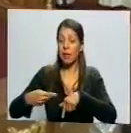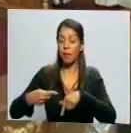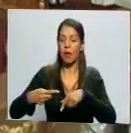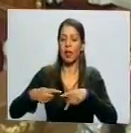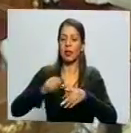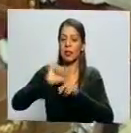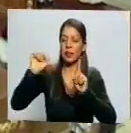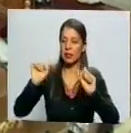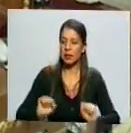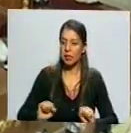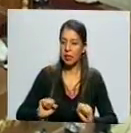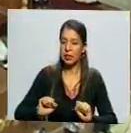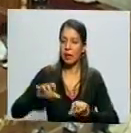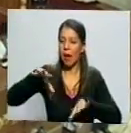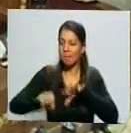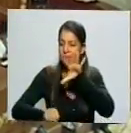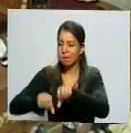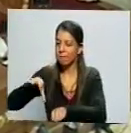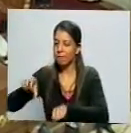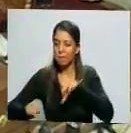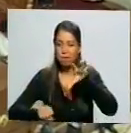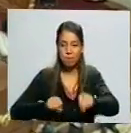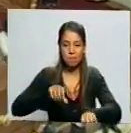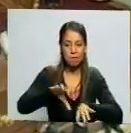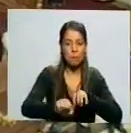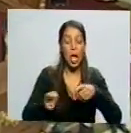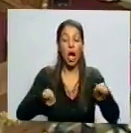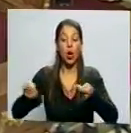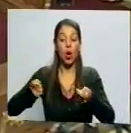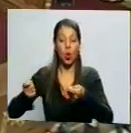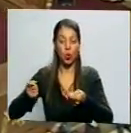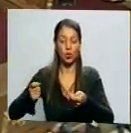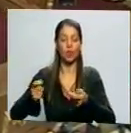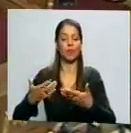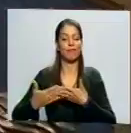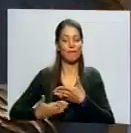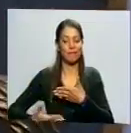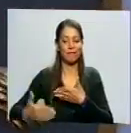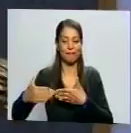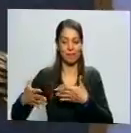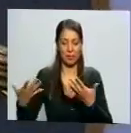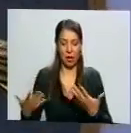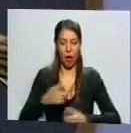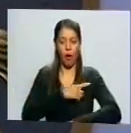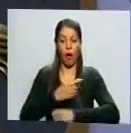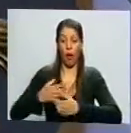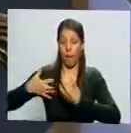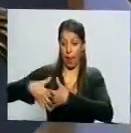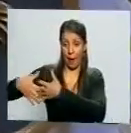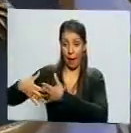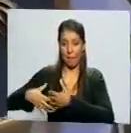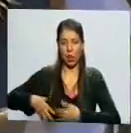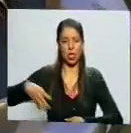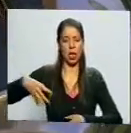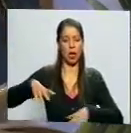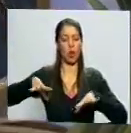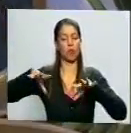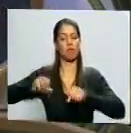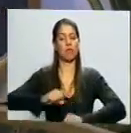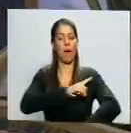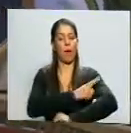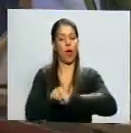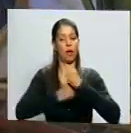público terminó haciéndole los grandes caudales, las grandes fuerzas desde el punto de vista del dominio de la